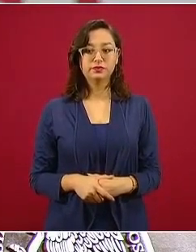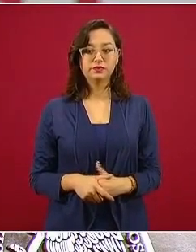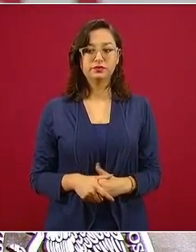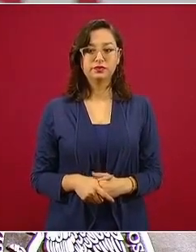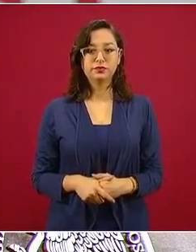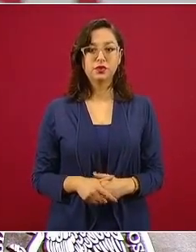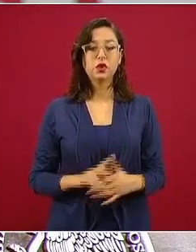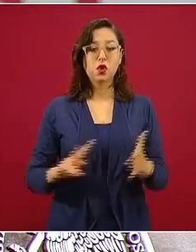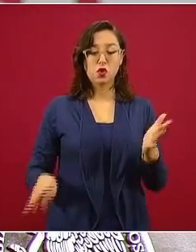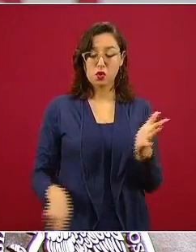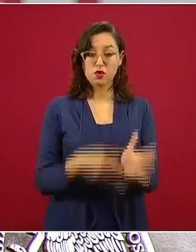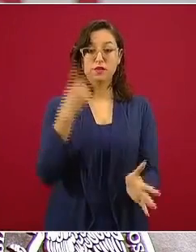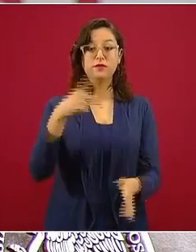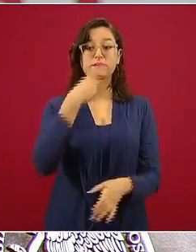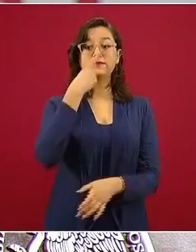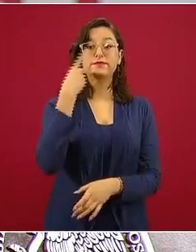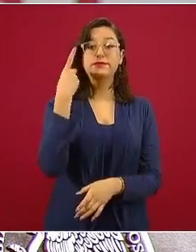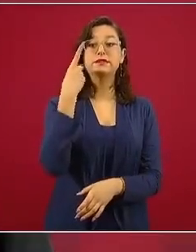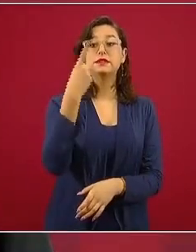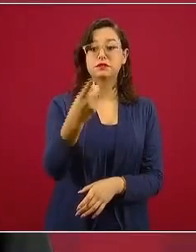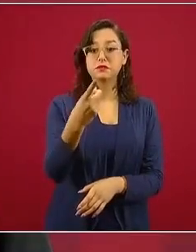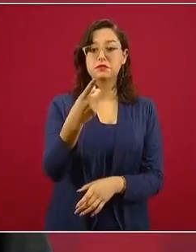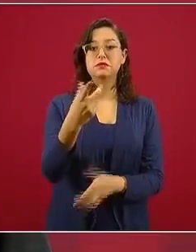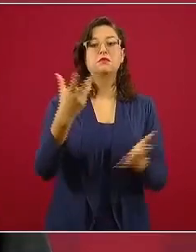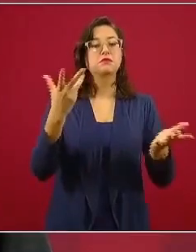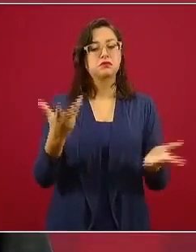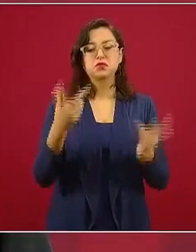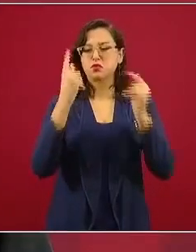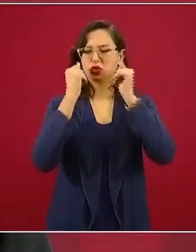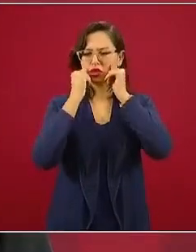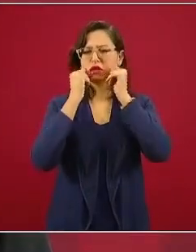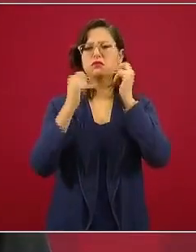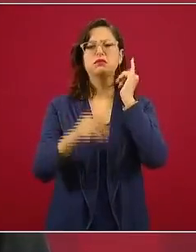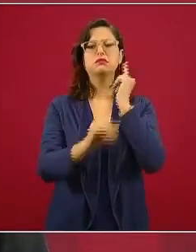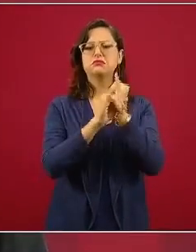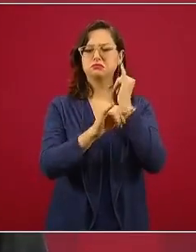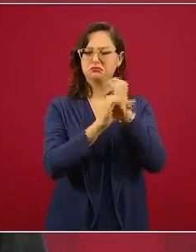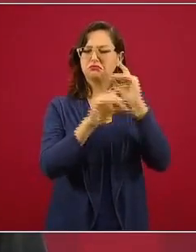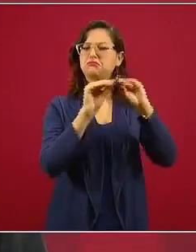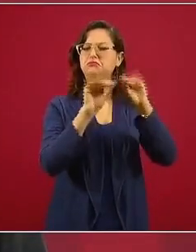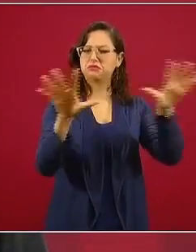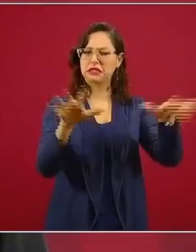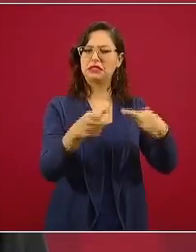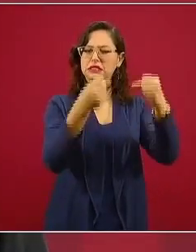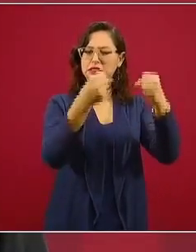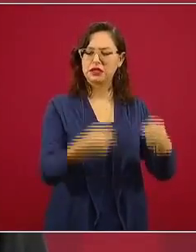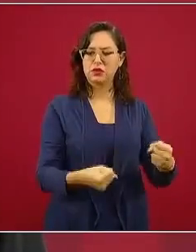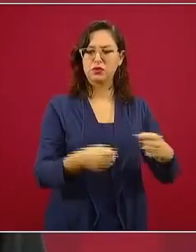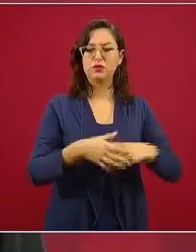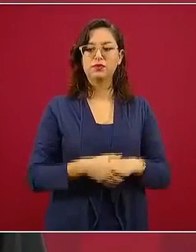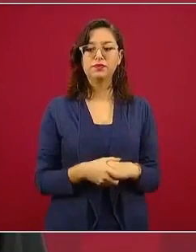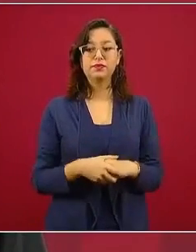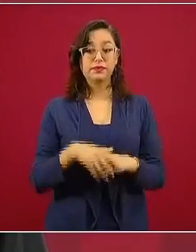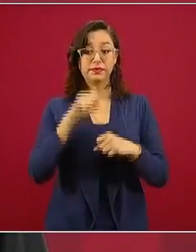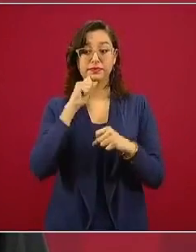repito, va a estar en redes sociales. Hoy entra en vigor